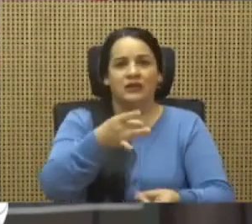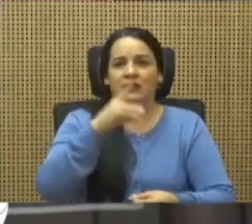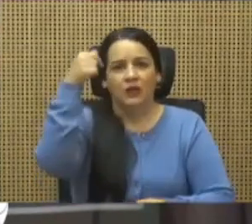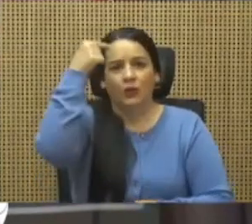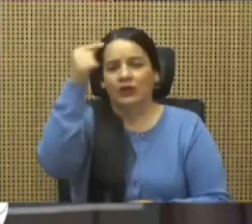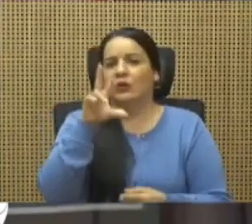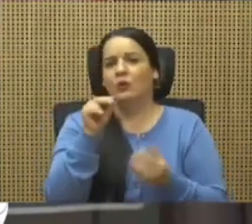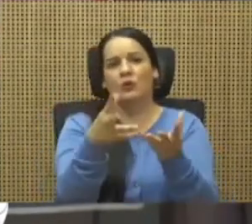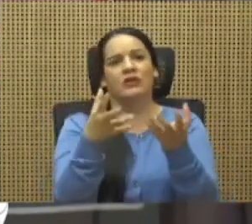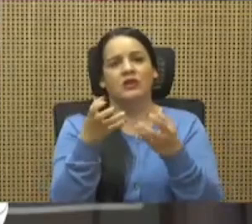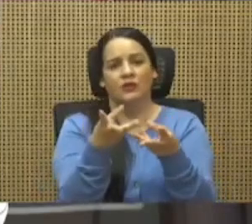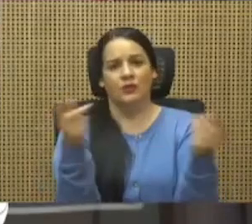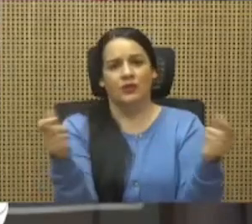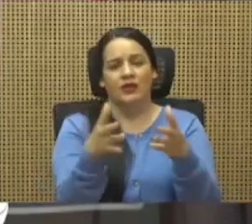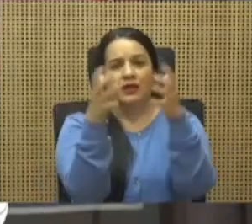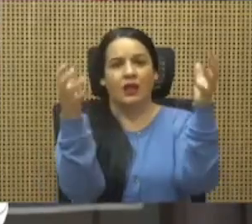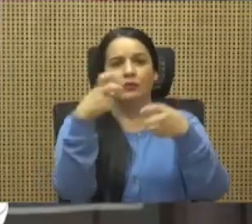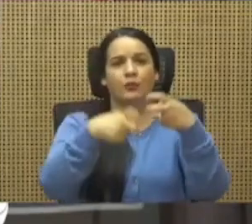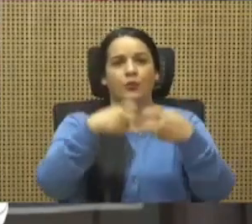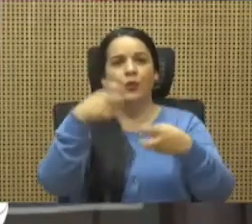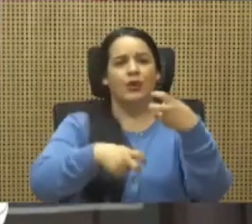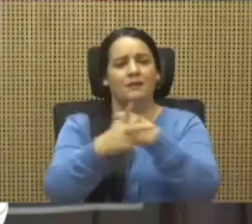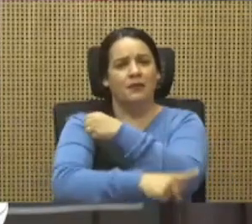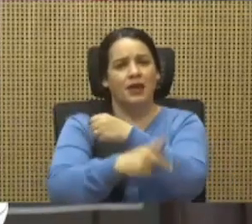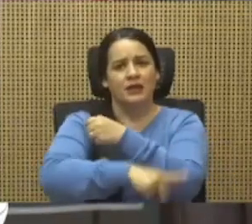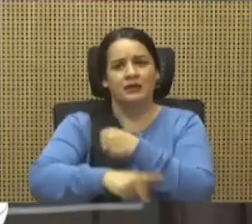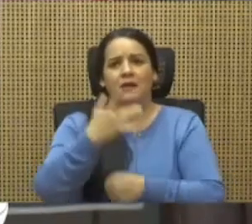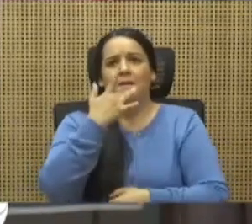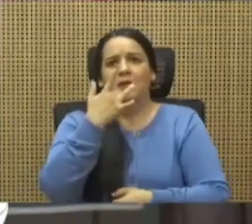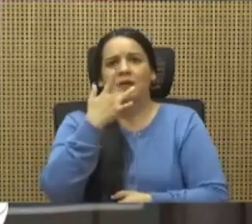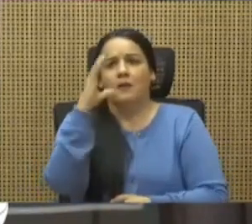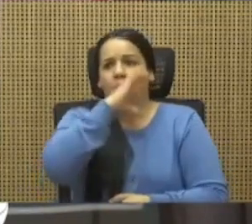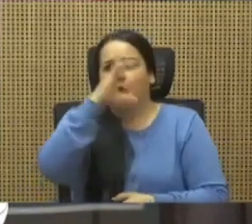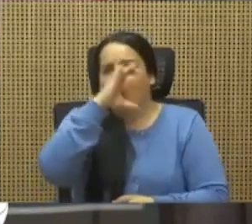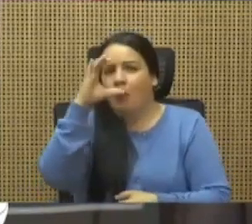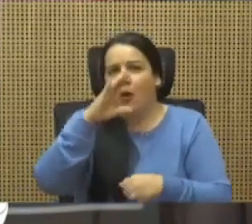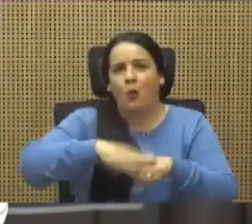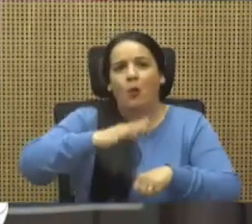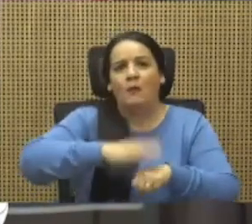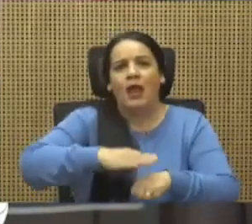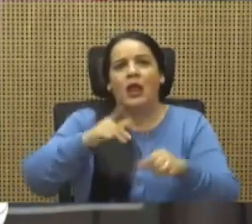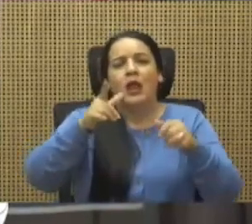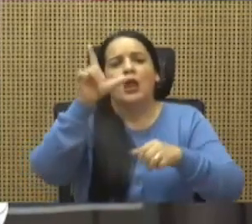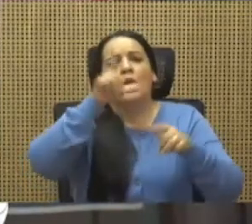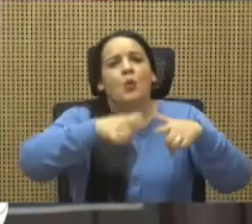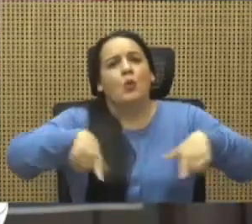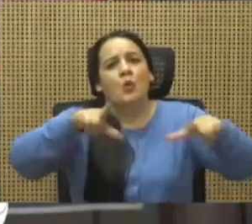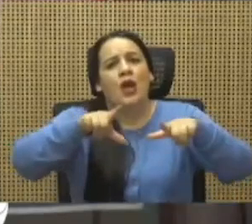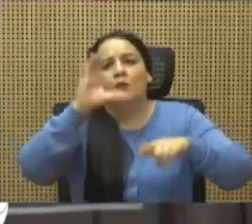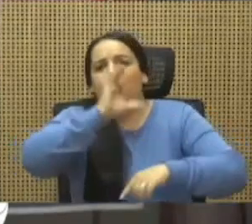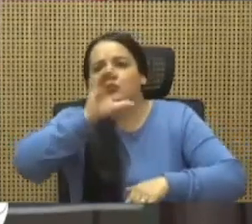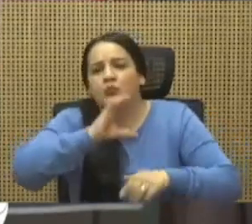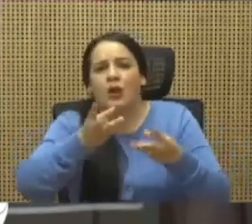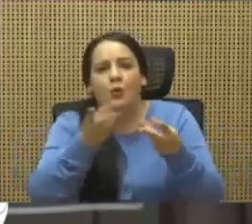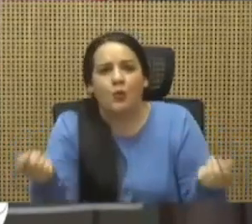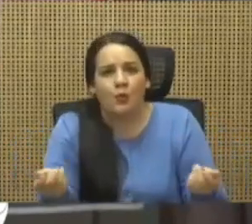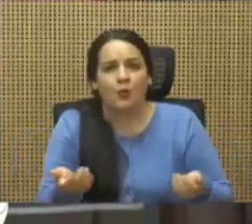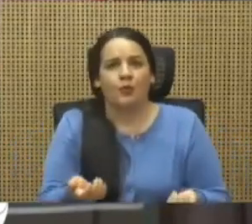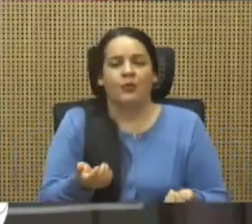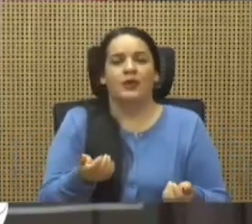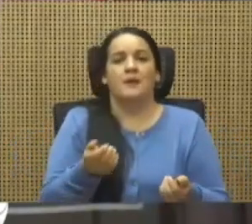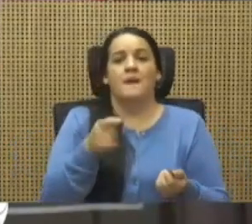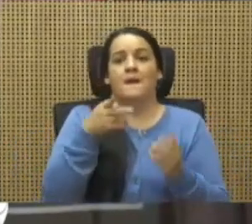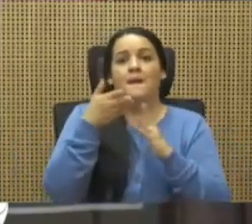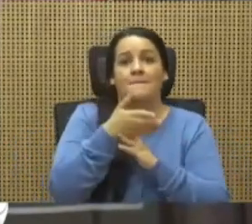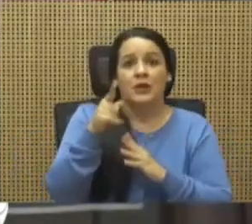gobernar, de que no quieren resolver los grandes problemas del país y de que prefieren buscar culpables en lugar de buscar soluciones. Y sobre todo cuando en medio